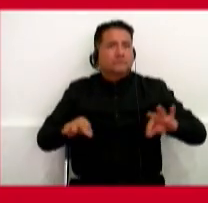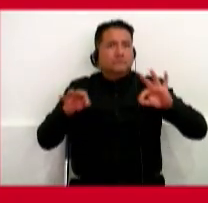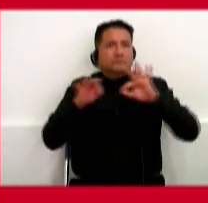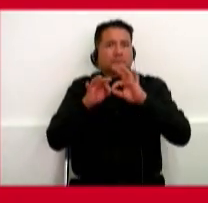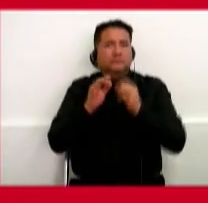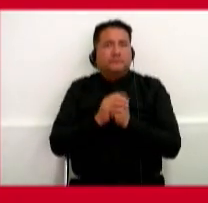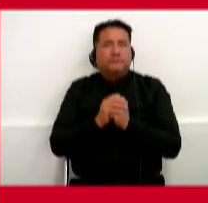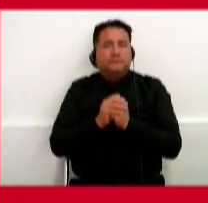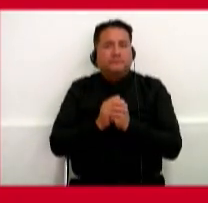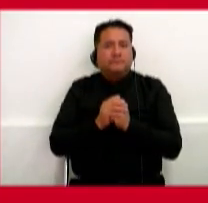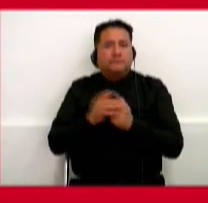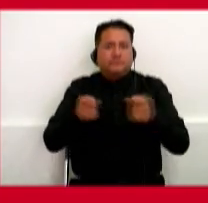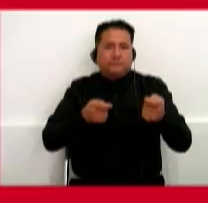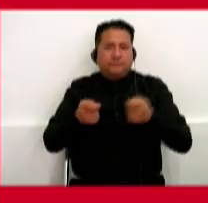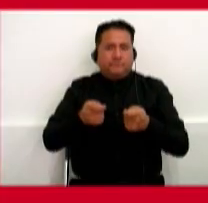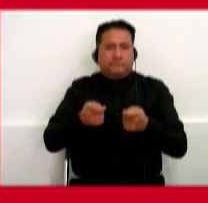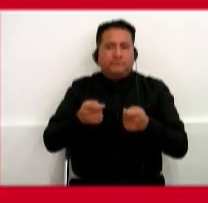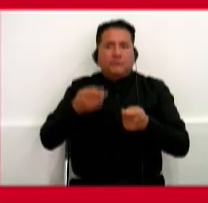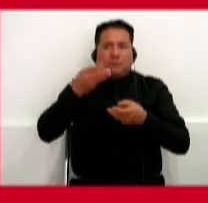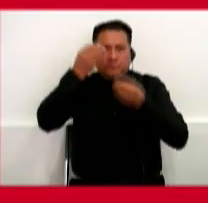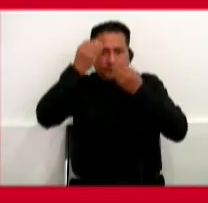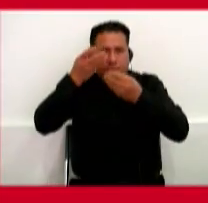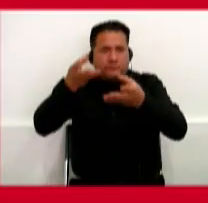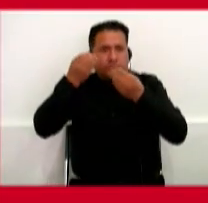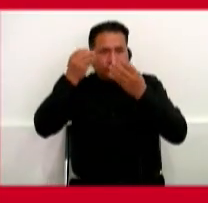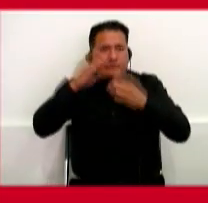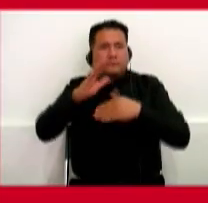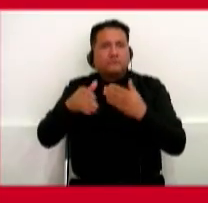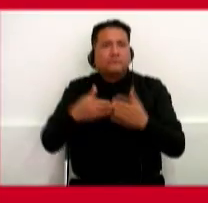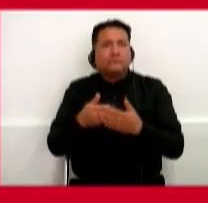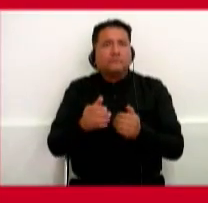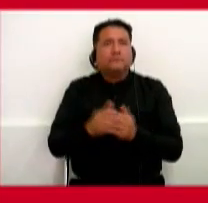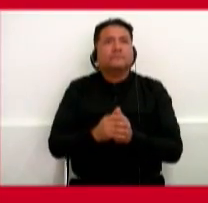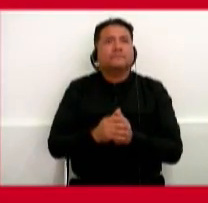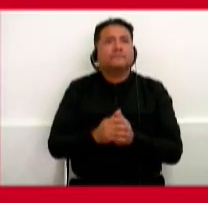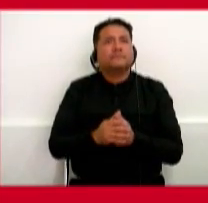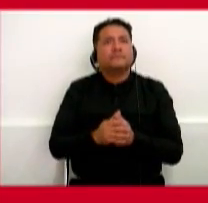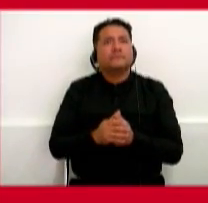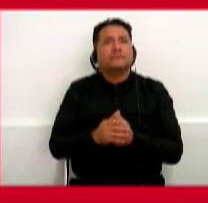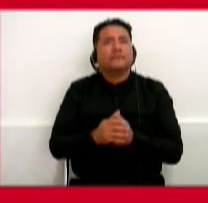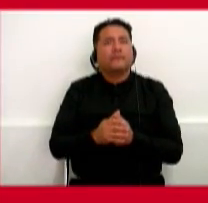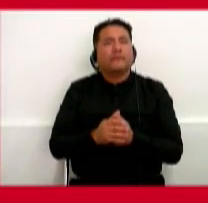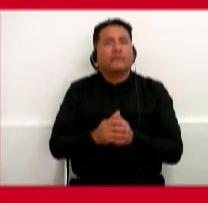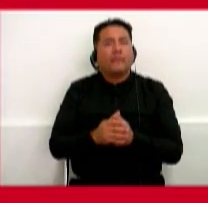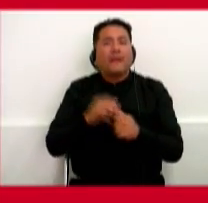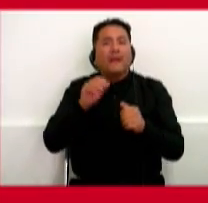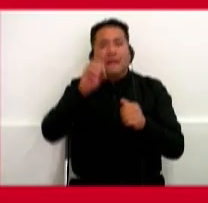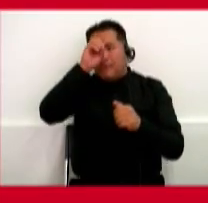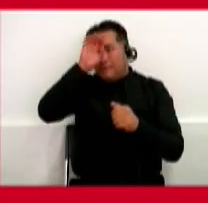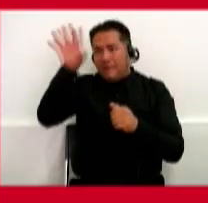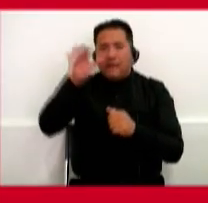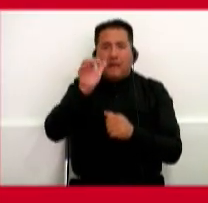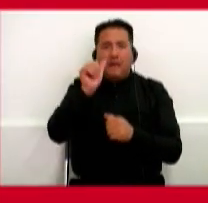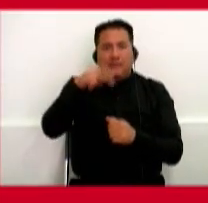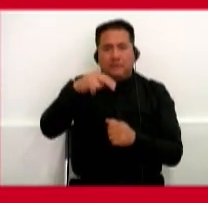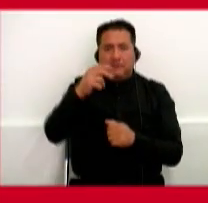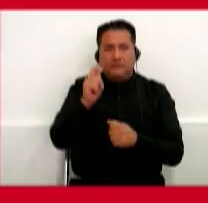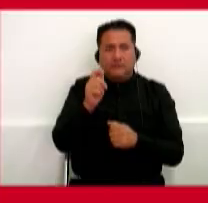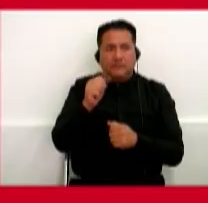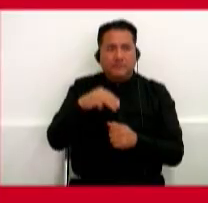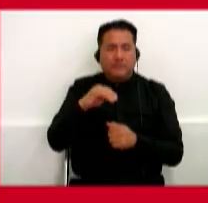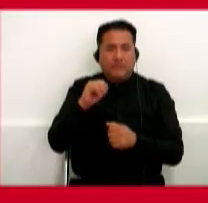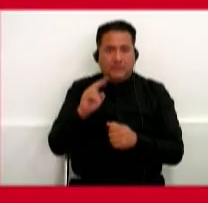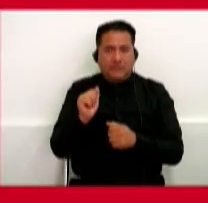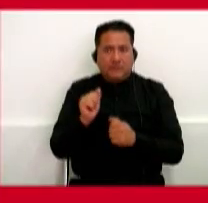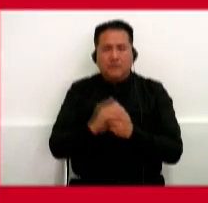gobierno de datos. Porque en el caso de nosotros lo que tuvimos que hacer es, como Antamina, nosotros necesitamos seguir la política